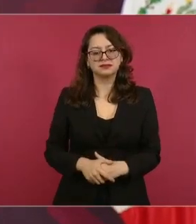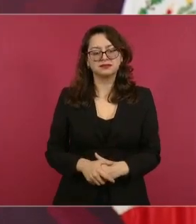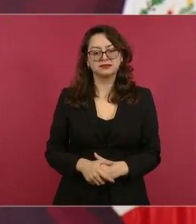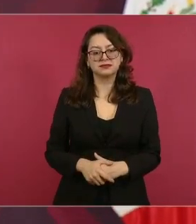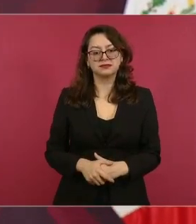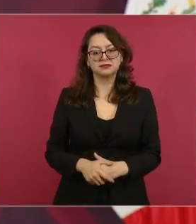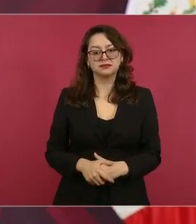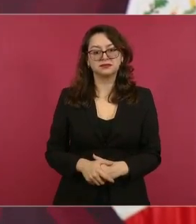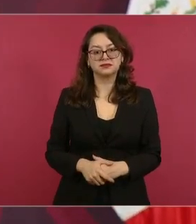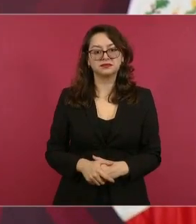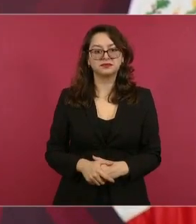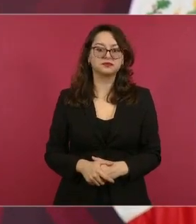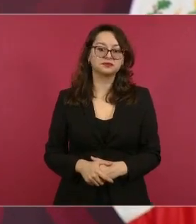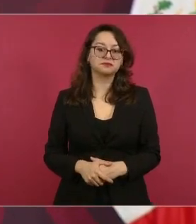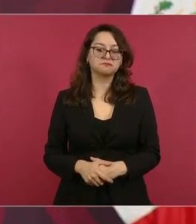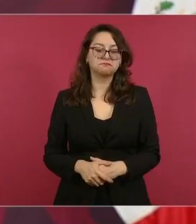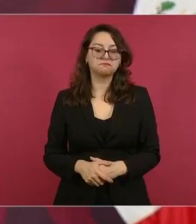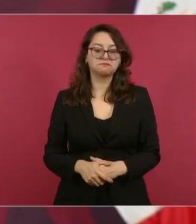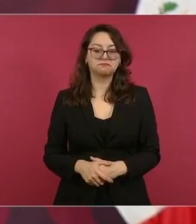Y